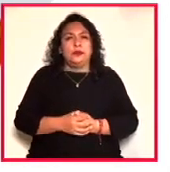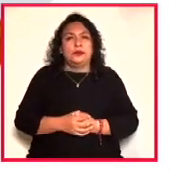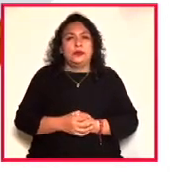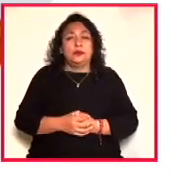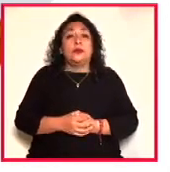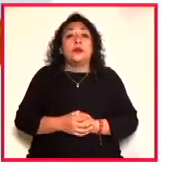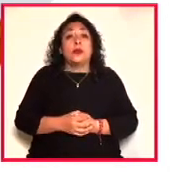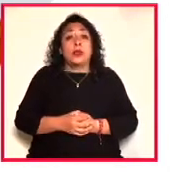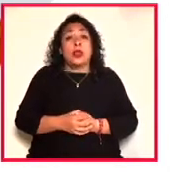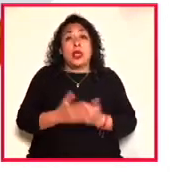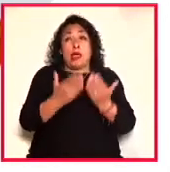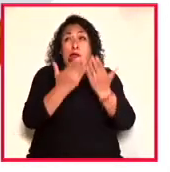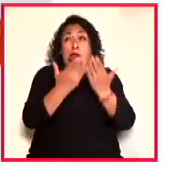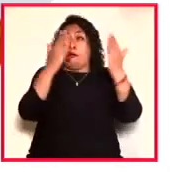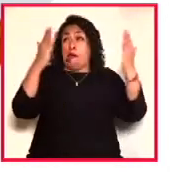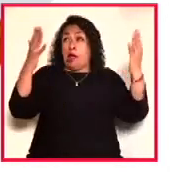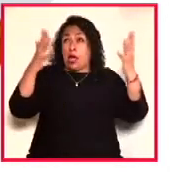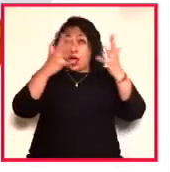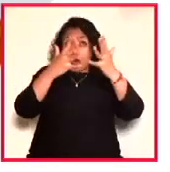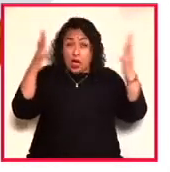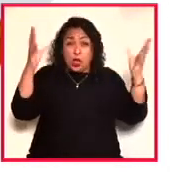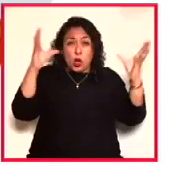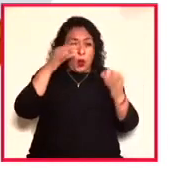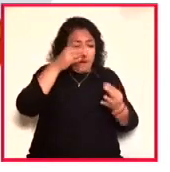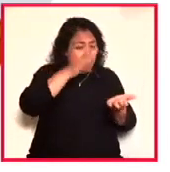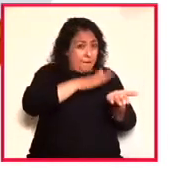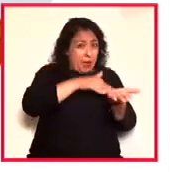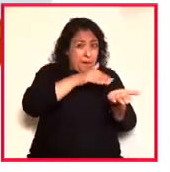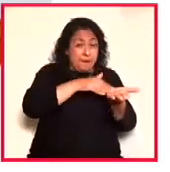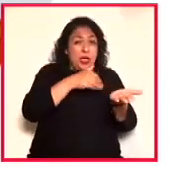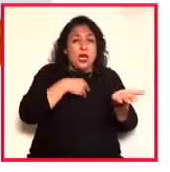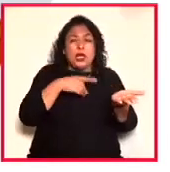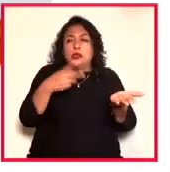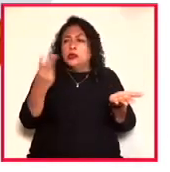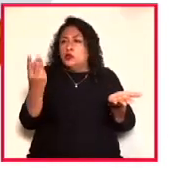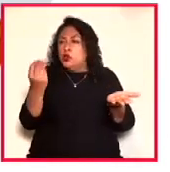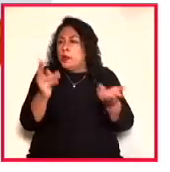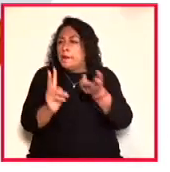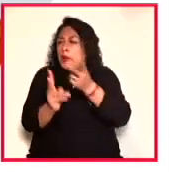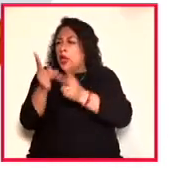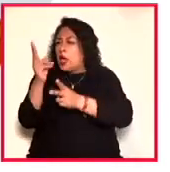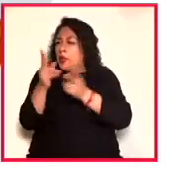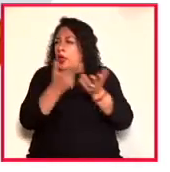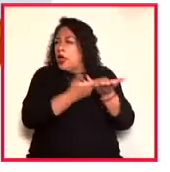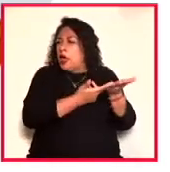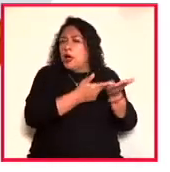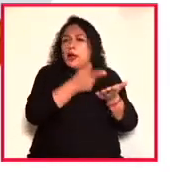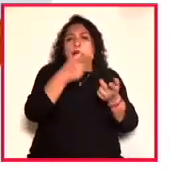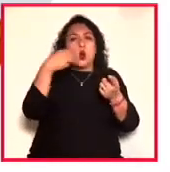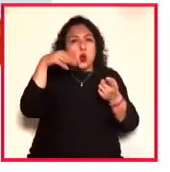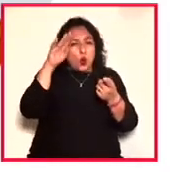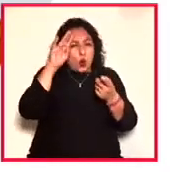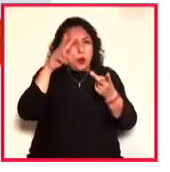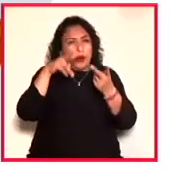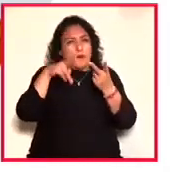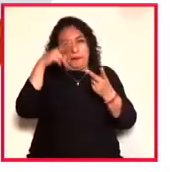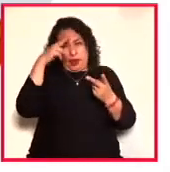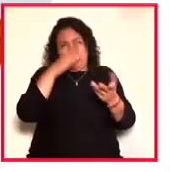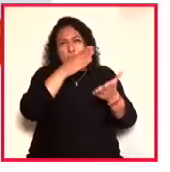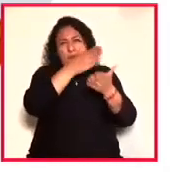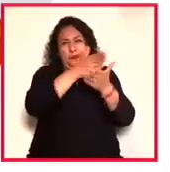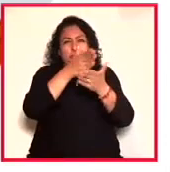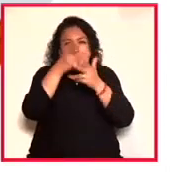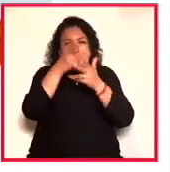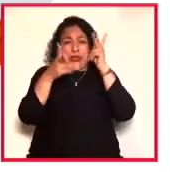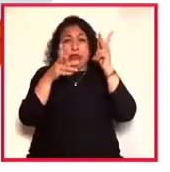En grandes muros o en papel, su inspiración son las plantas. Y a su paso por países como Cuba o México, Nieves se ha fascinado